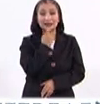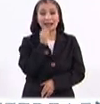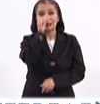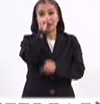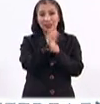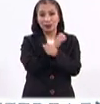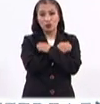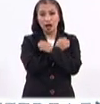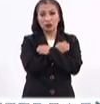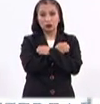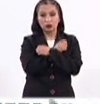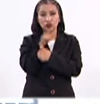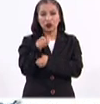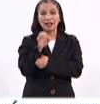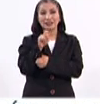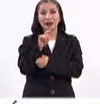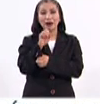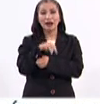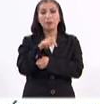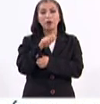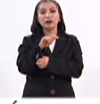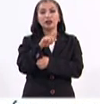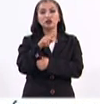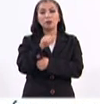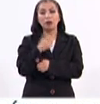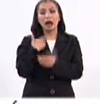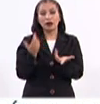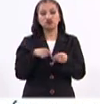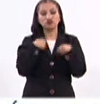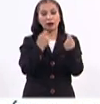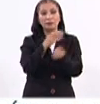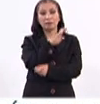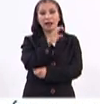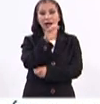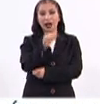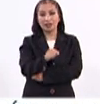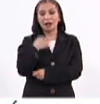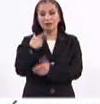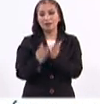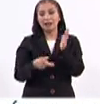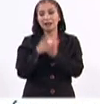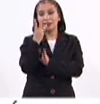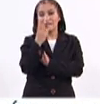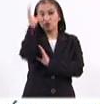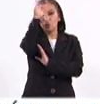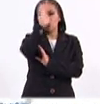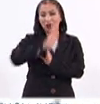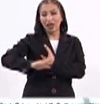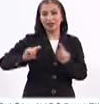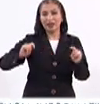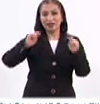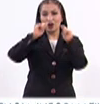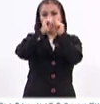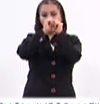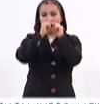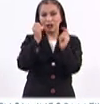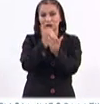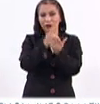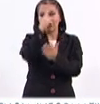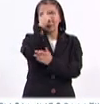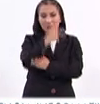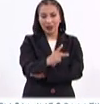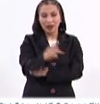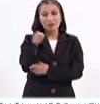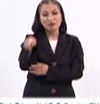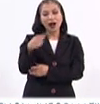y el secretario de Educación Pública, Esteban Moctezuma Barragán, hicieron entrega de becas en la Plaza de las Tres Culturas en Tlatelolco, en la Ciudad de